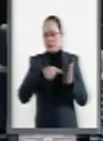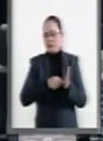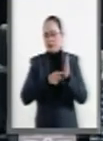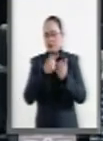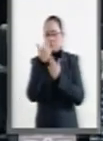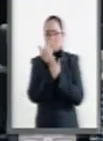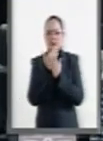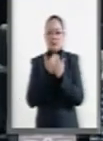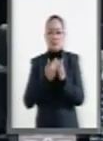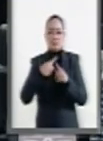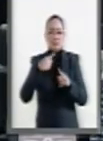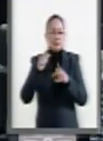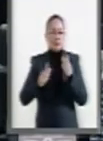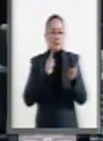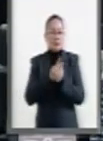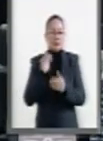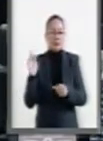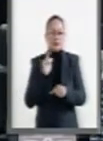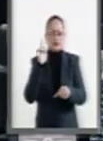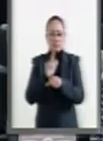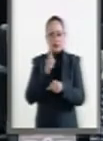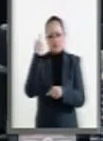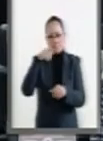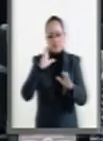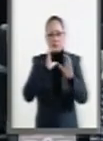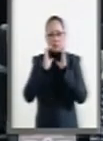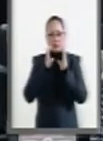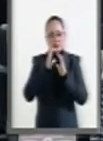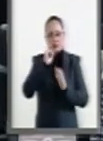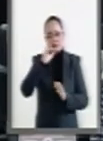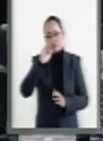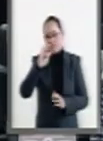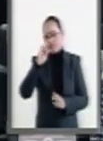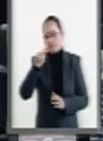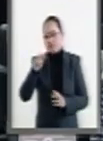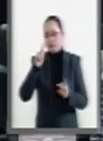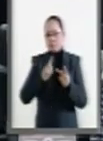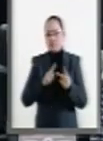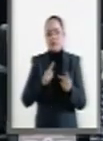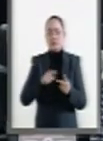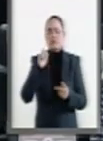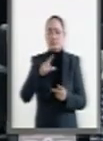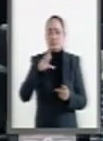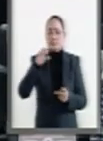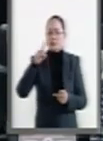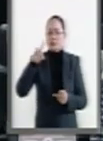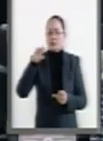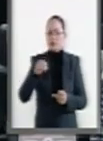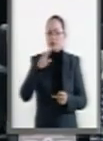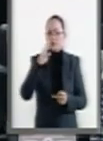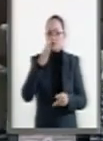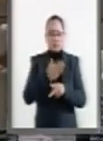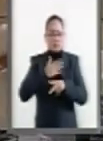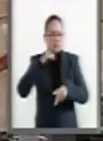diversas disposiciones de la Ley Federal de Telecomunicaciones y Radiodifusión y del Código Penal Federal.